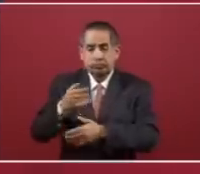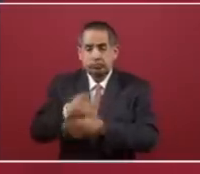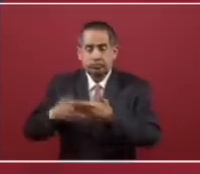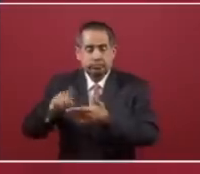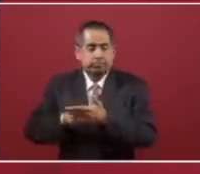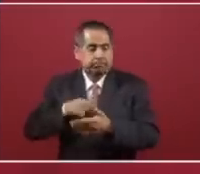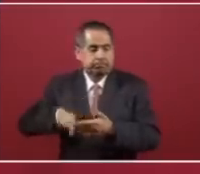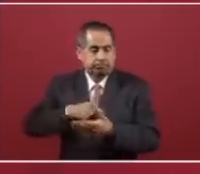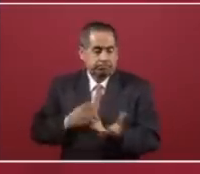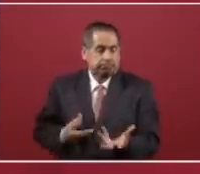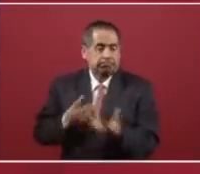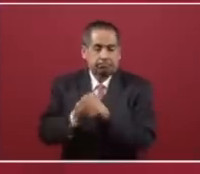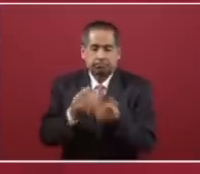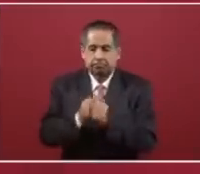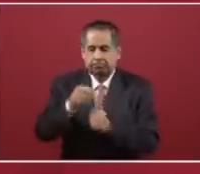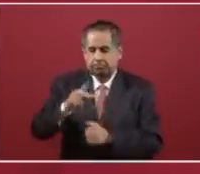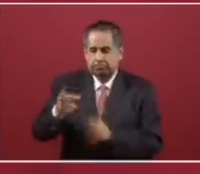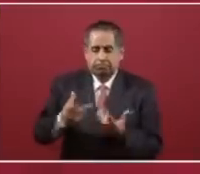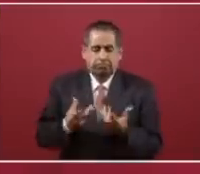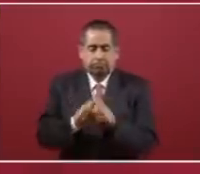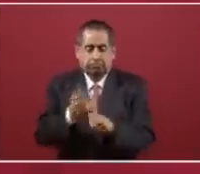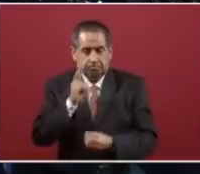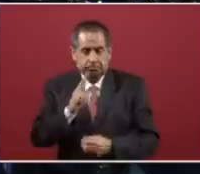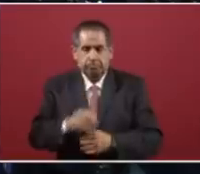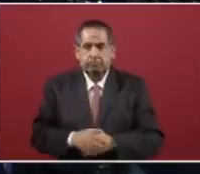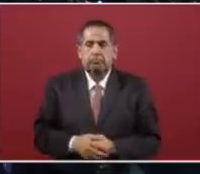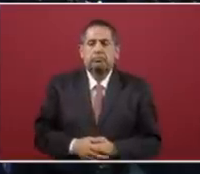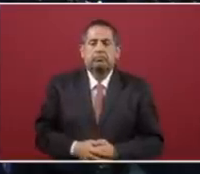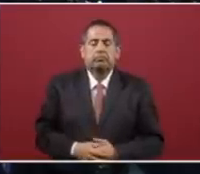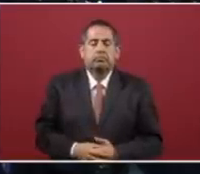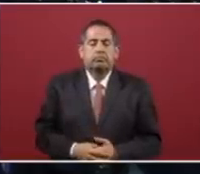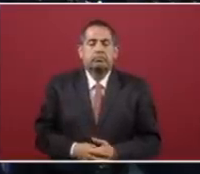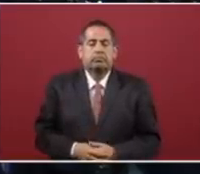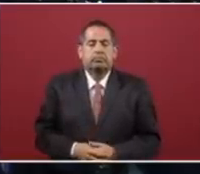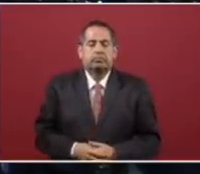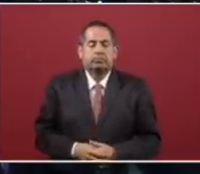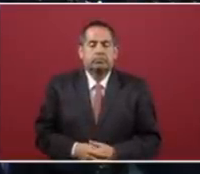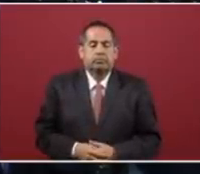coadyuvantes del ministerio público en la investigación usted llegó a tener